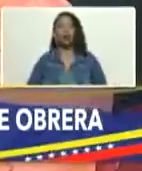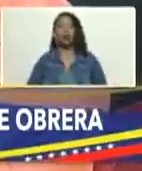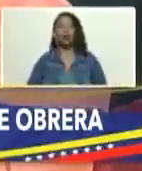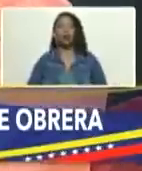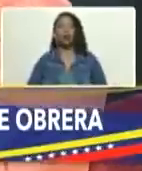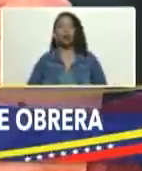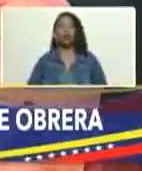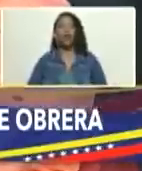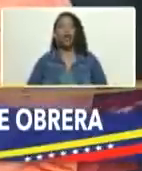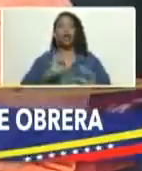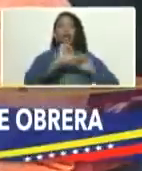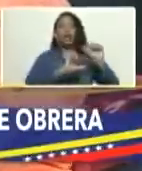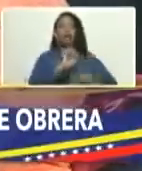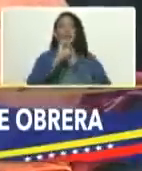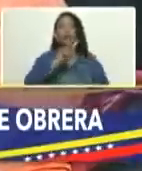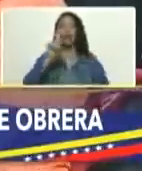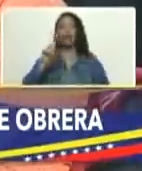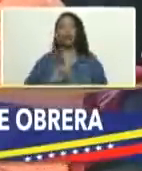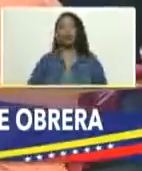del siglo XXI.